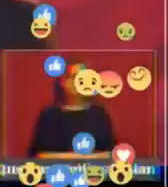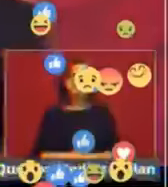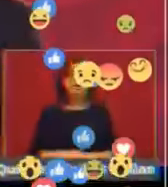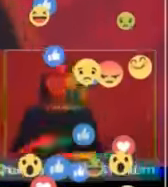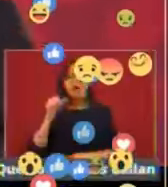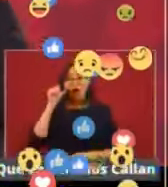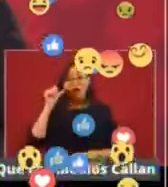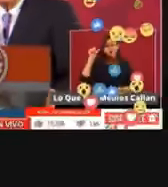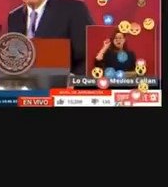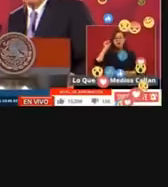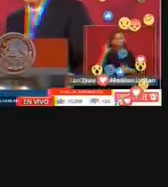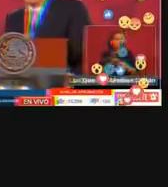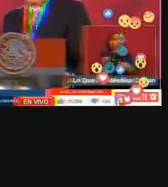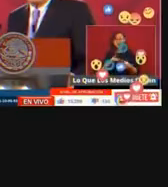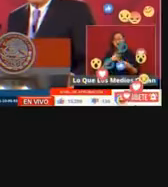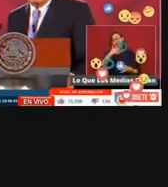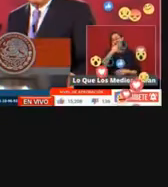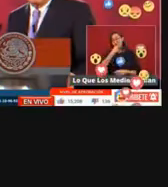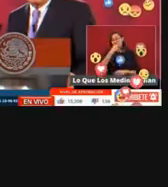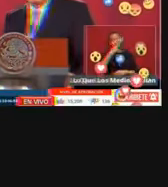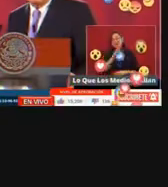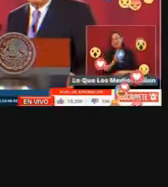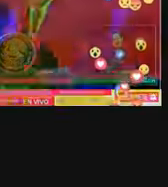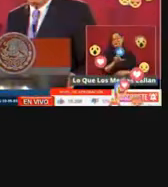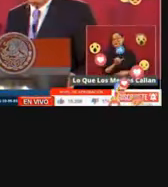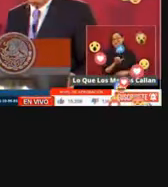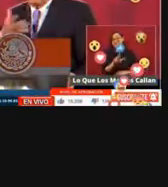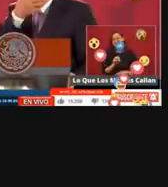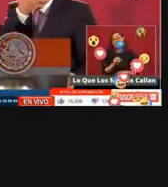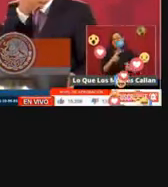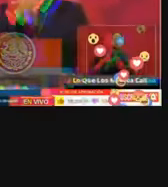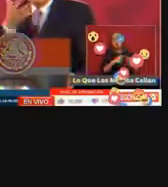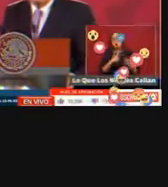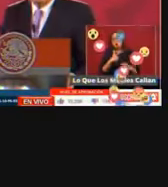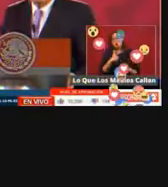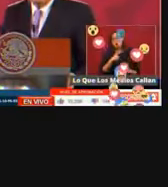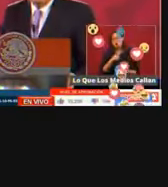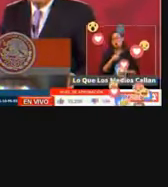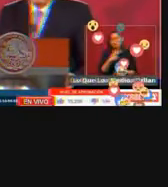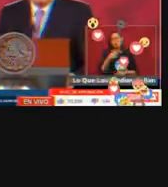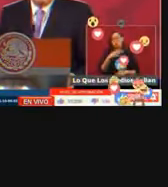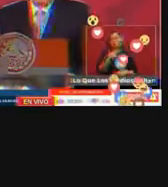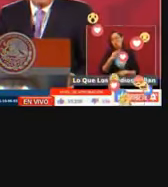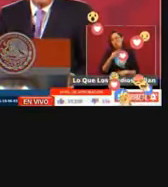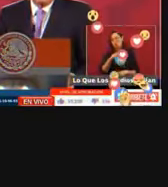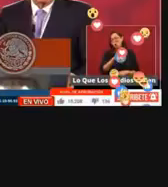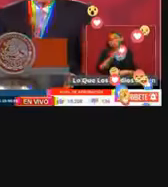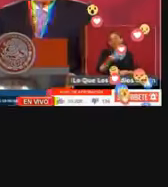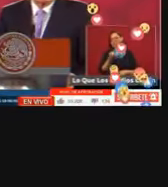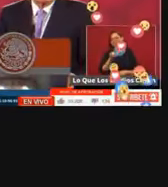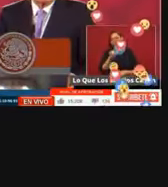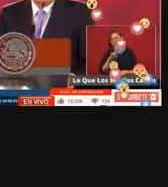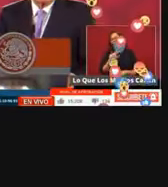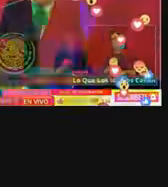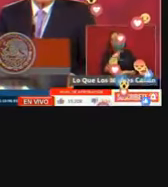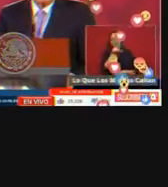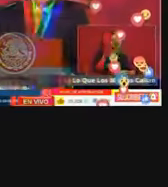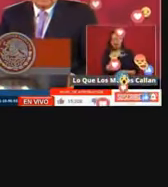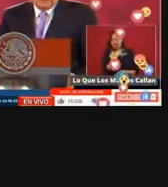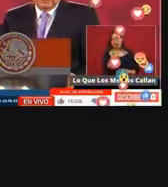Ciro Gómez Leyva. Todo es puto y duerme solo. Machista por no ponerme. Pues sí, coño. Pues